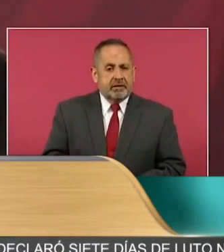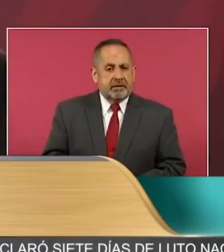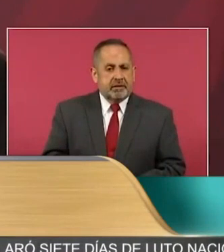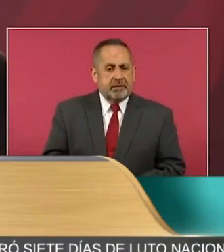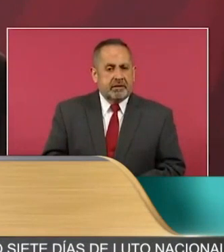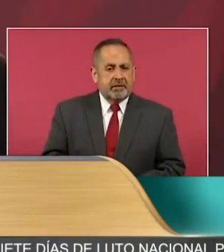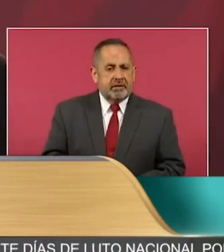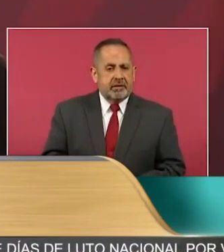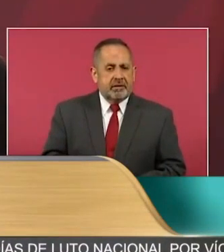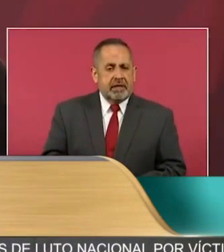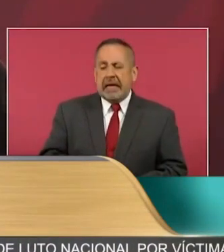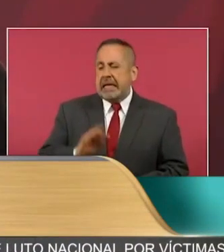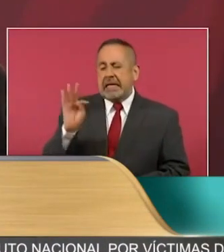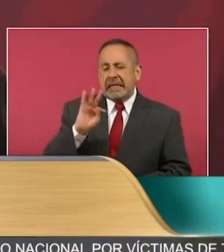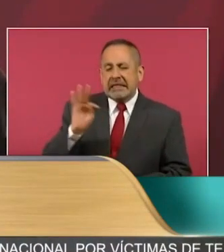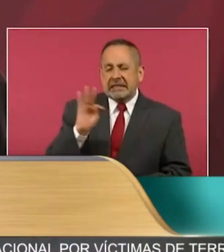la hubiesen hecho,